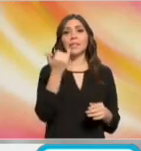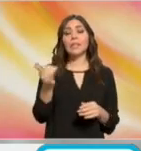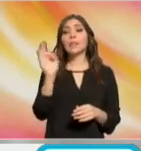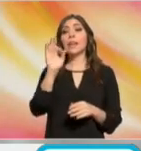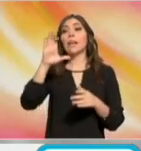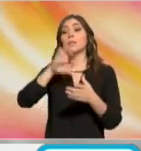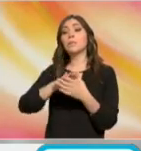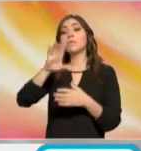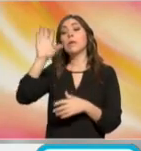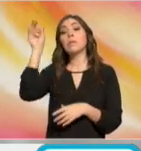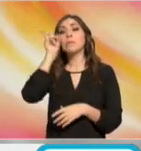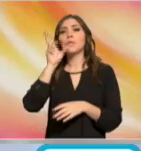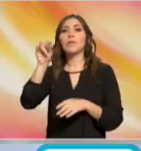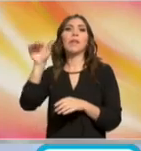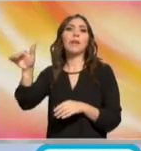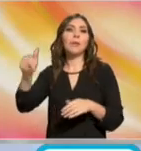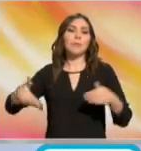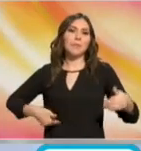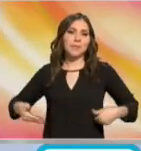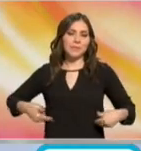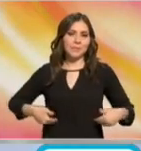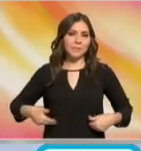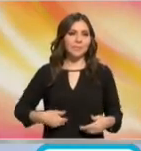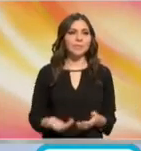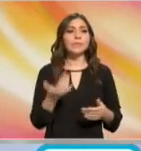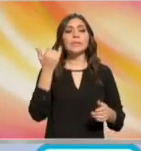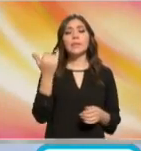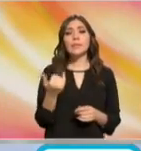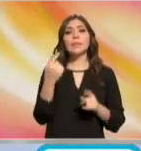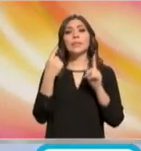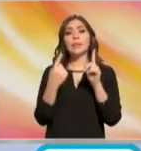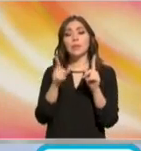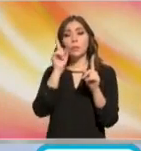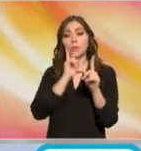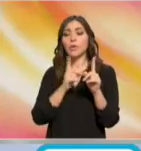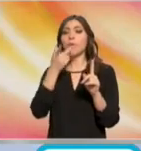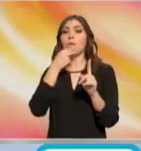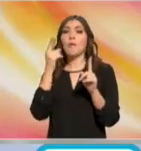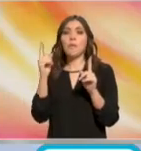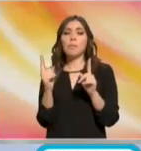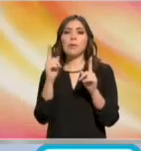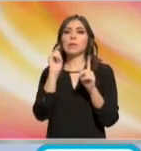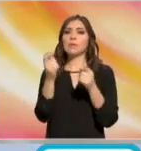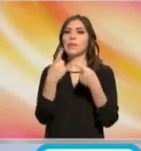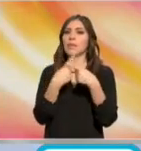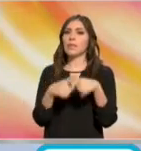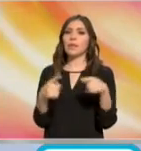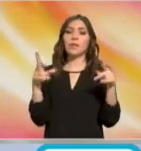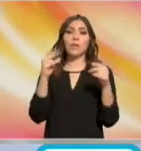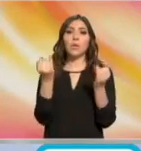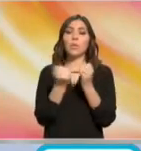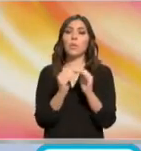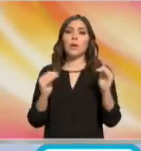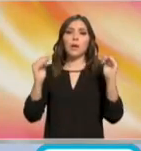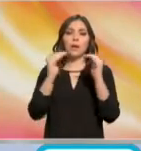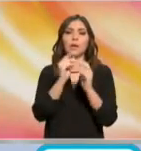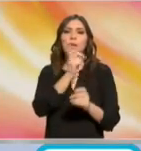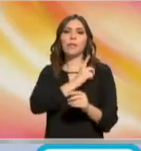duerme. que naturalmente los ritmos sexuales de los hombres y las mujeres difieren, son diferentes. Empezar a entenderlo,